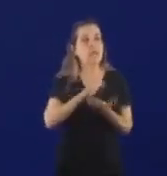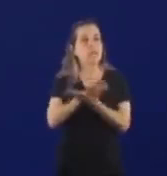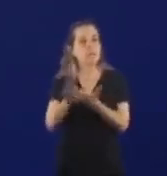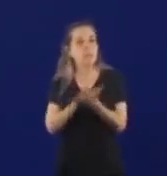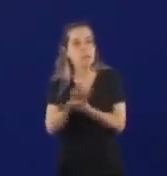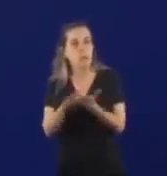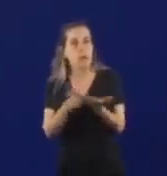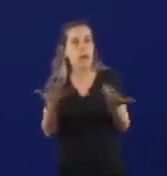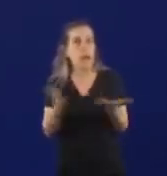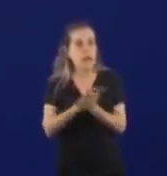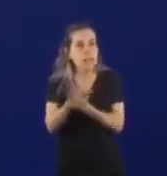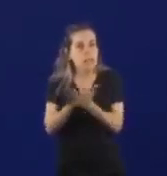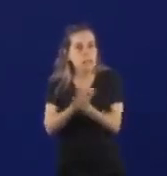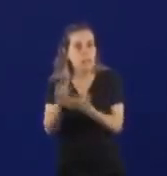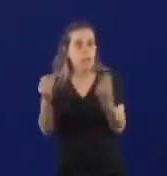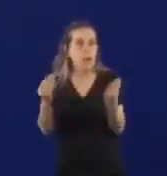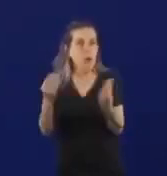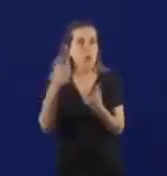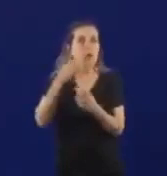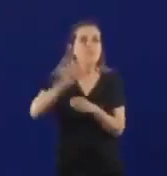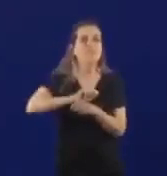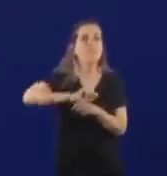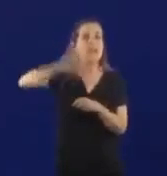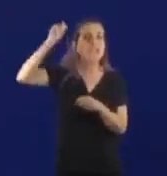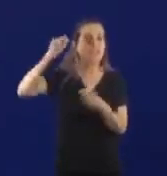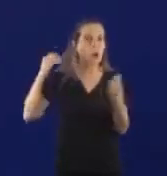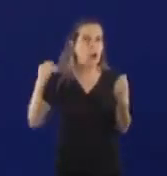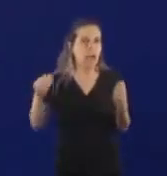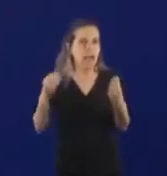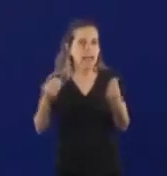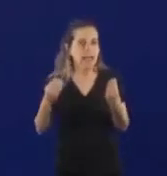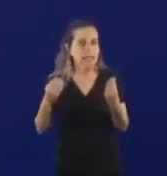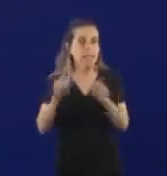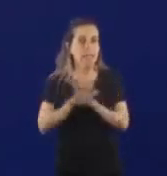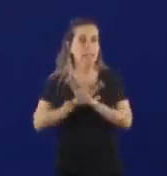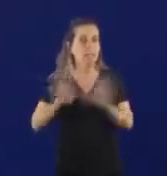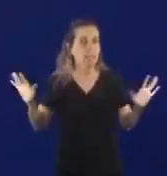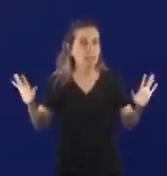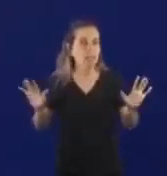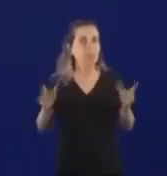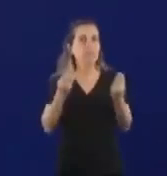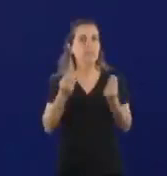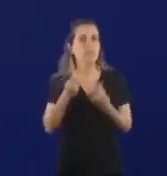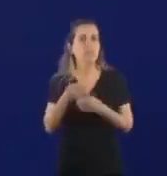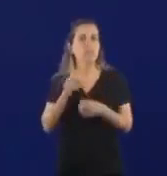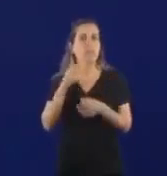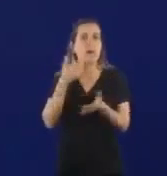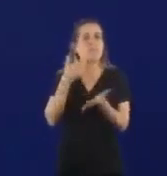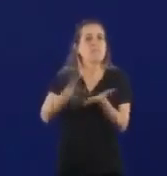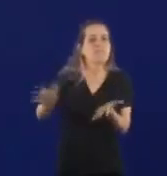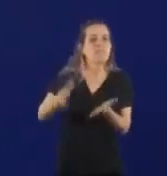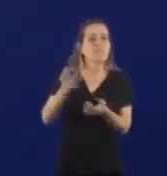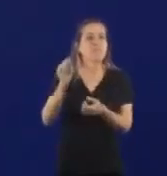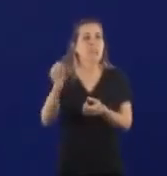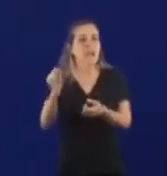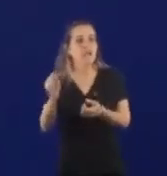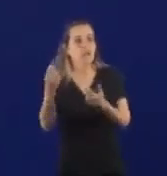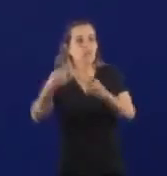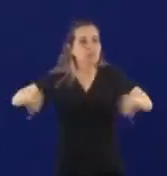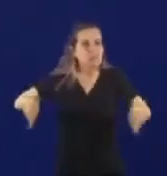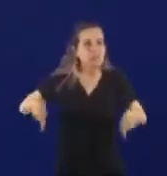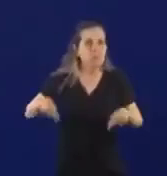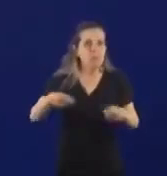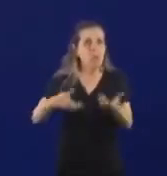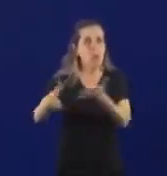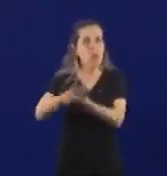por definición, es el rechazo absoluto por la moneda y, por supuesto, la espiralización en